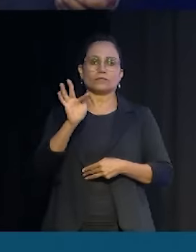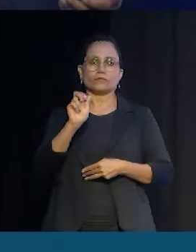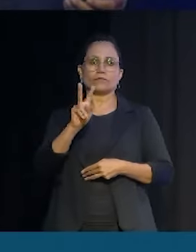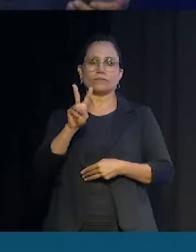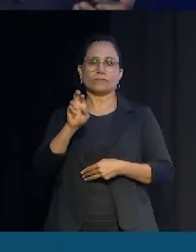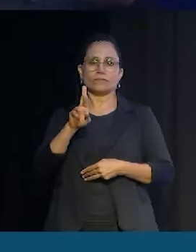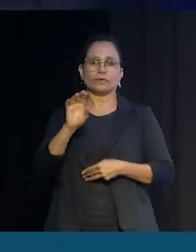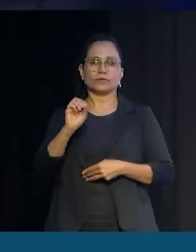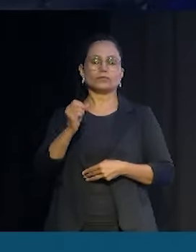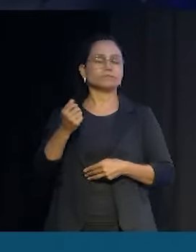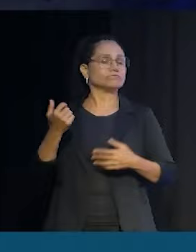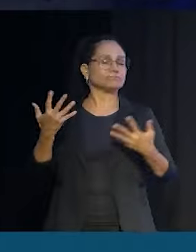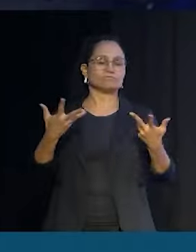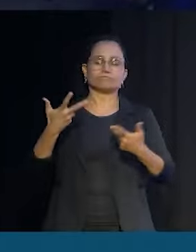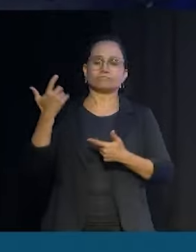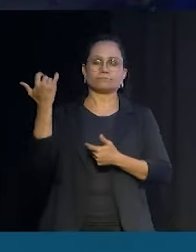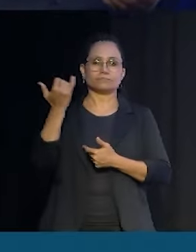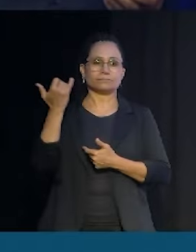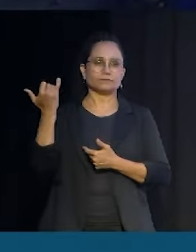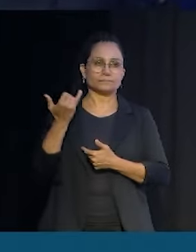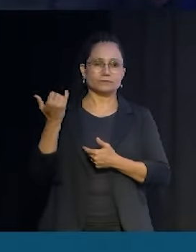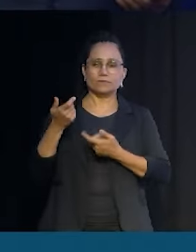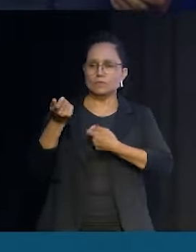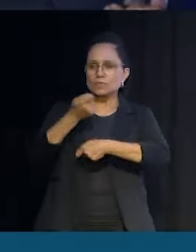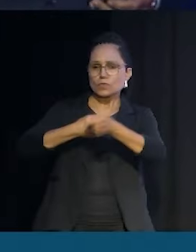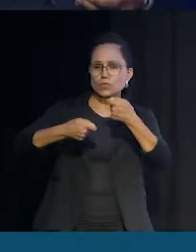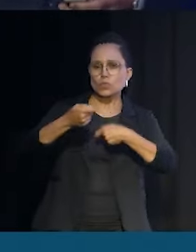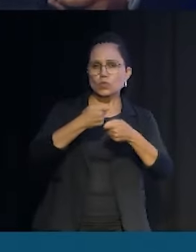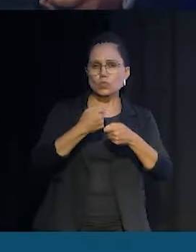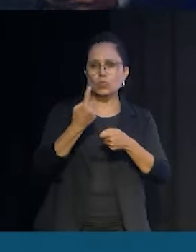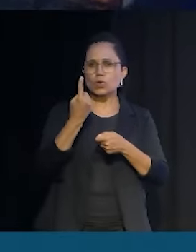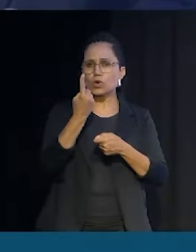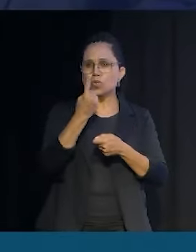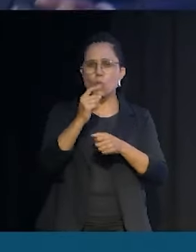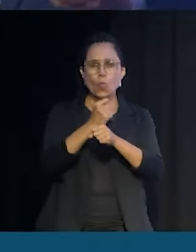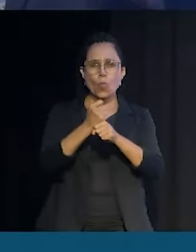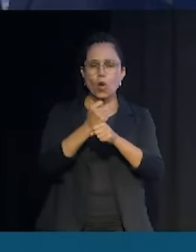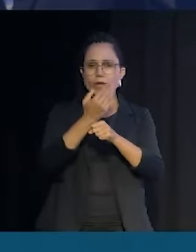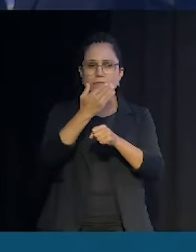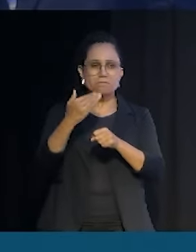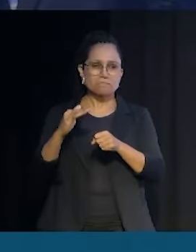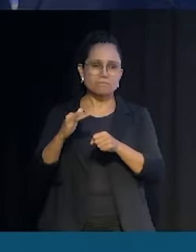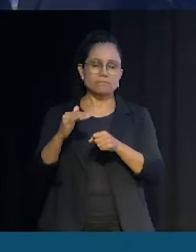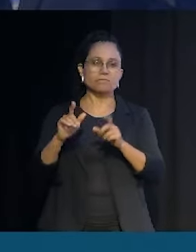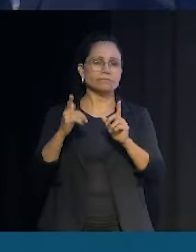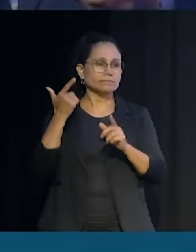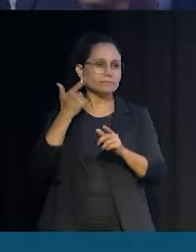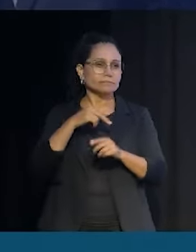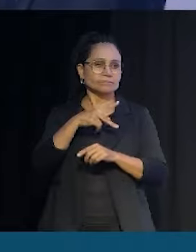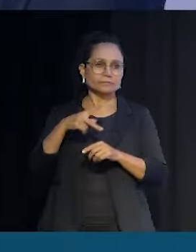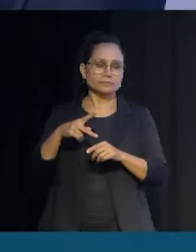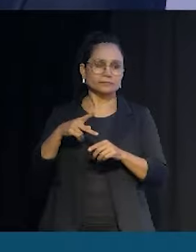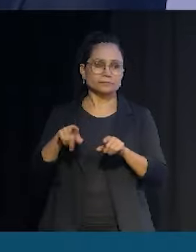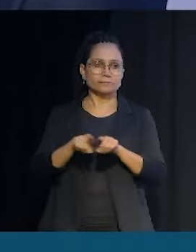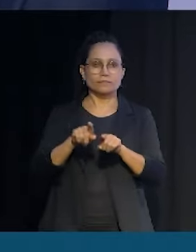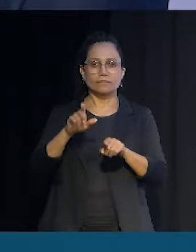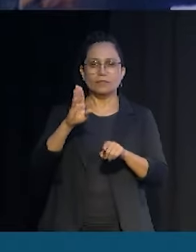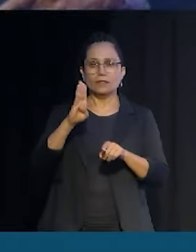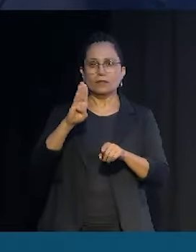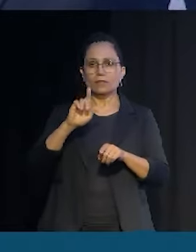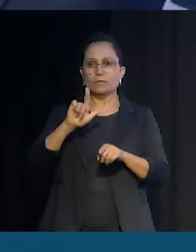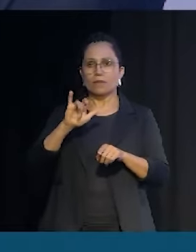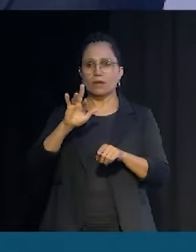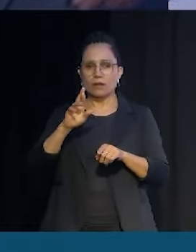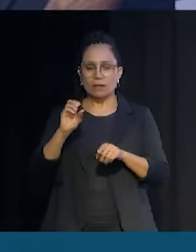es espectacular. 200 acuerdos comerciales en un año y medio. Es un récord absoluto. Blairo es